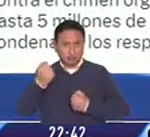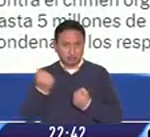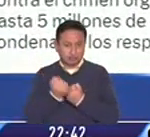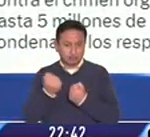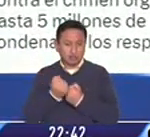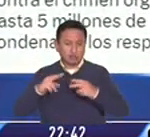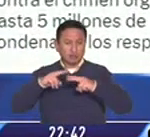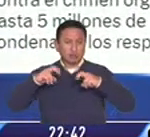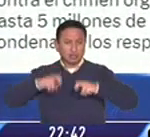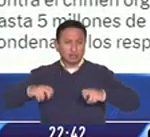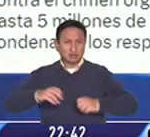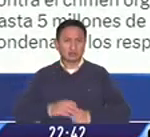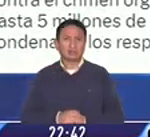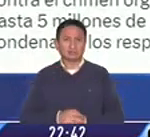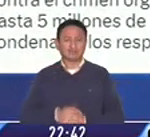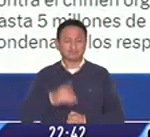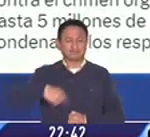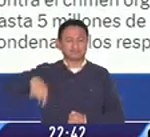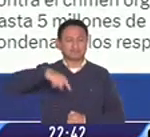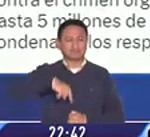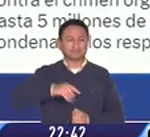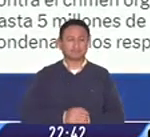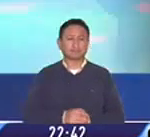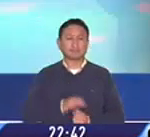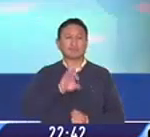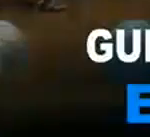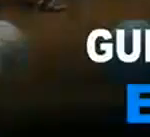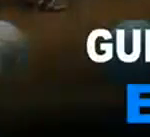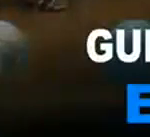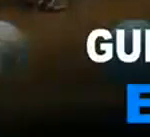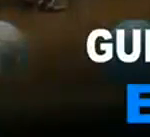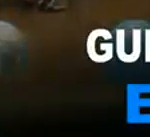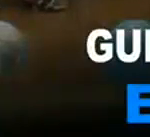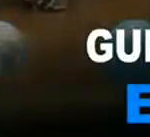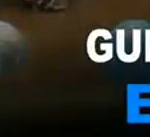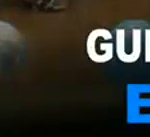investigación del asesinato. Ya regresamos aquí en TV.